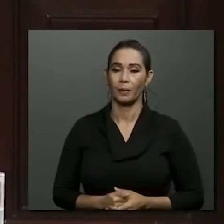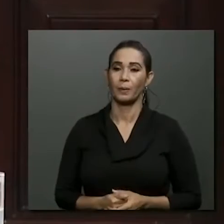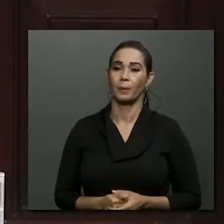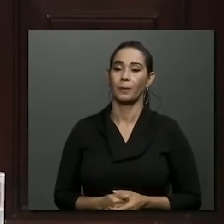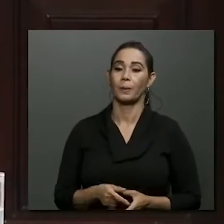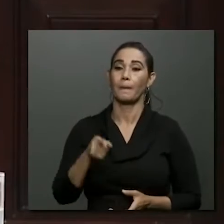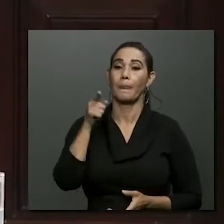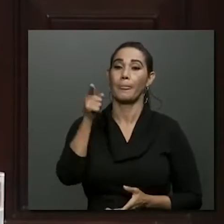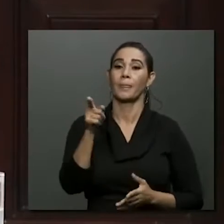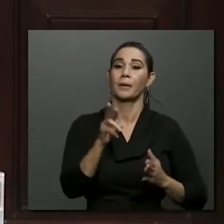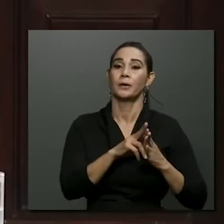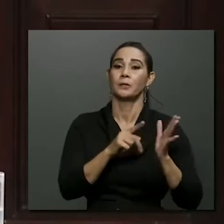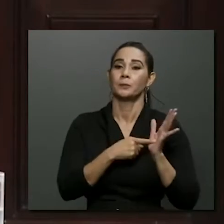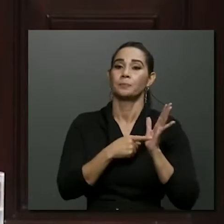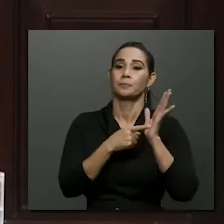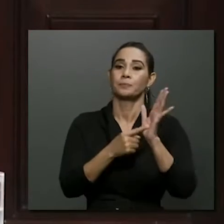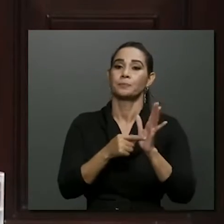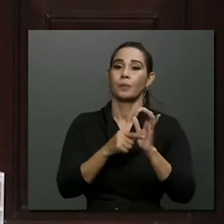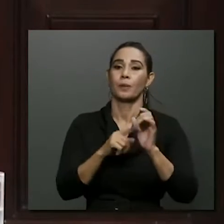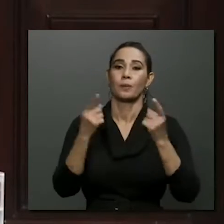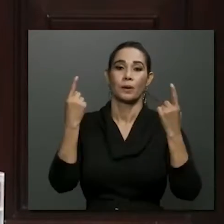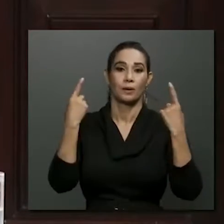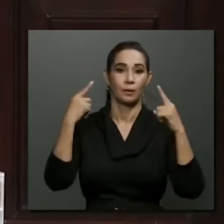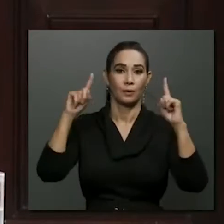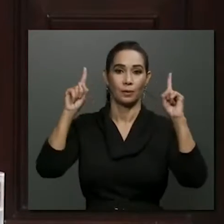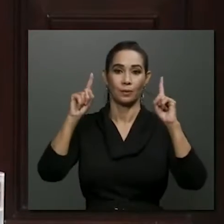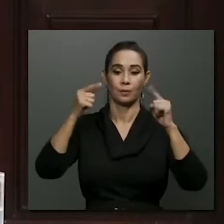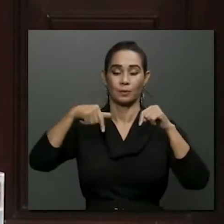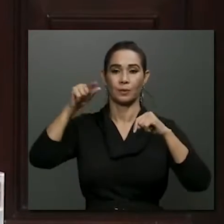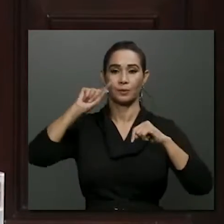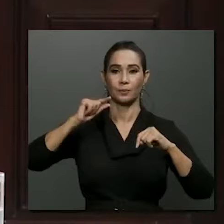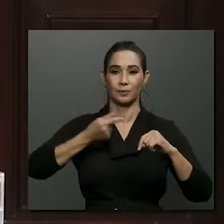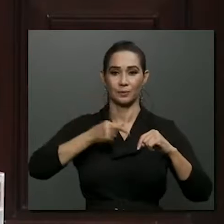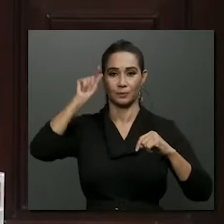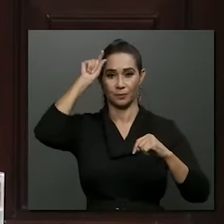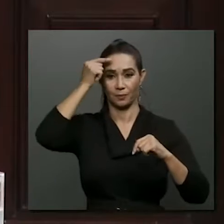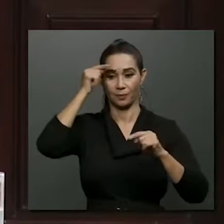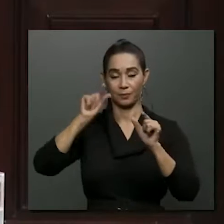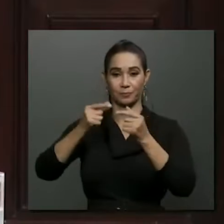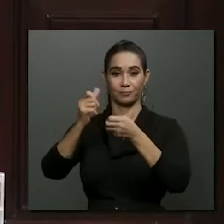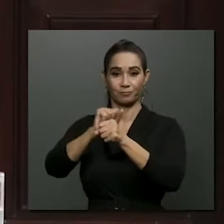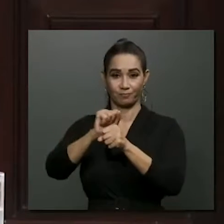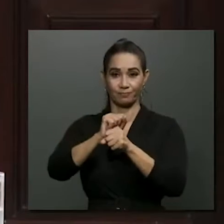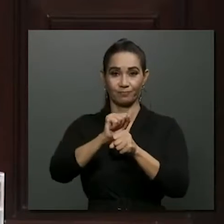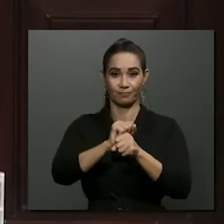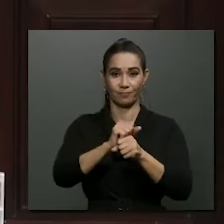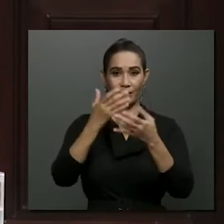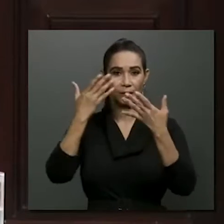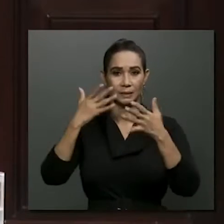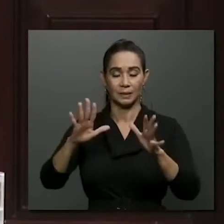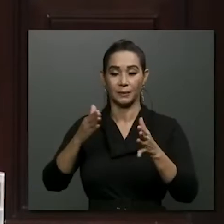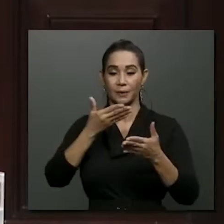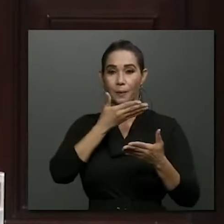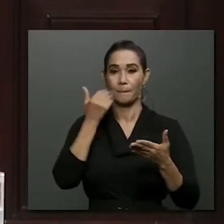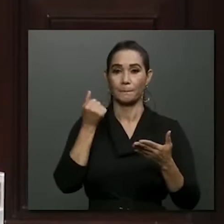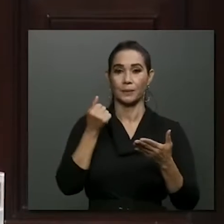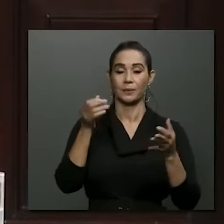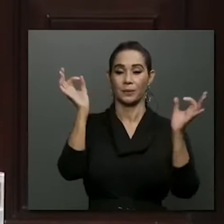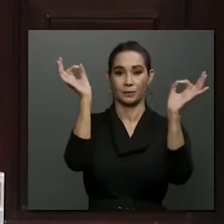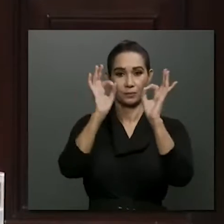Estas medidas representan un gran logro para nuestro gobierno y para la clase trabajadora, ya que viene a mejorar